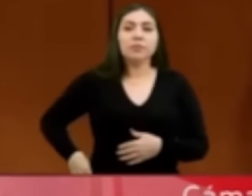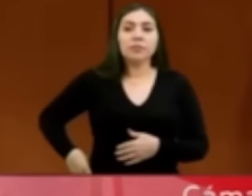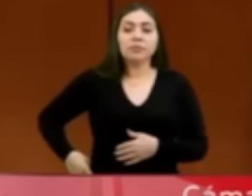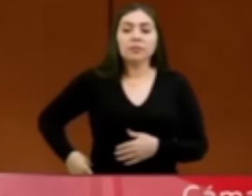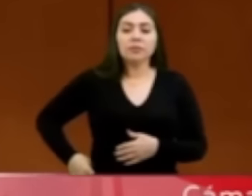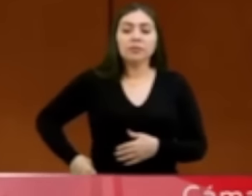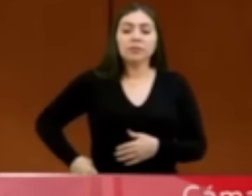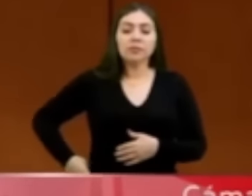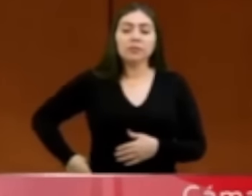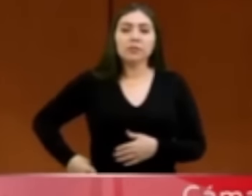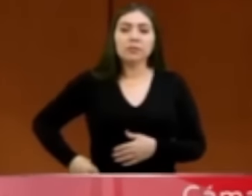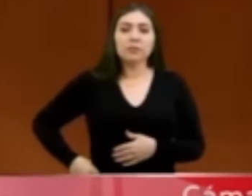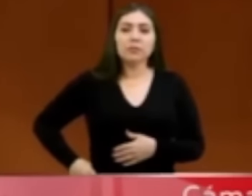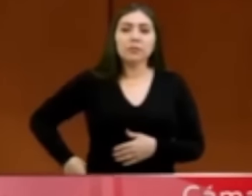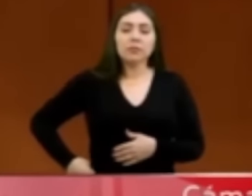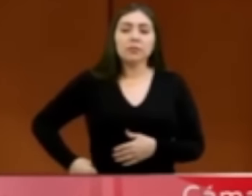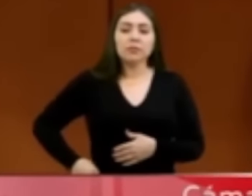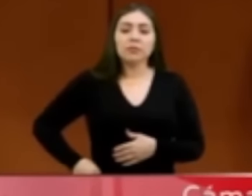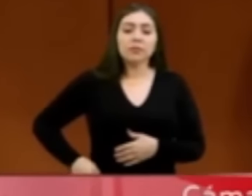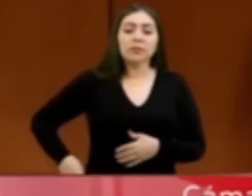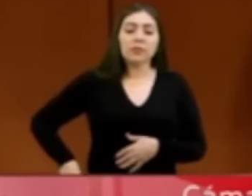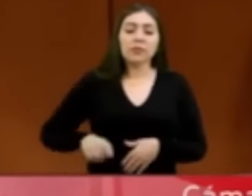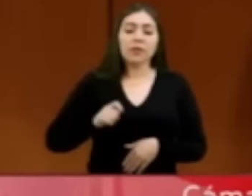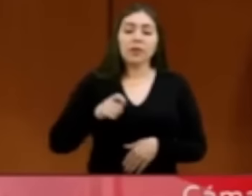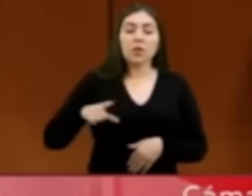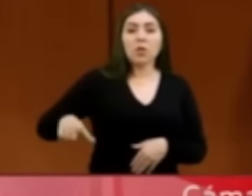del gobierno contra la familia